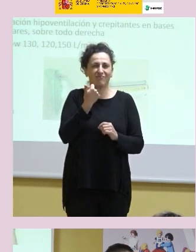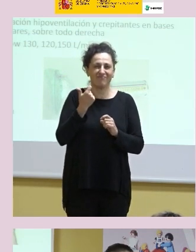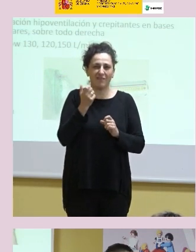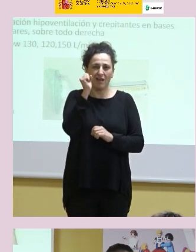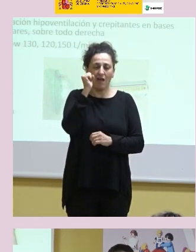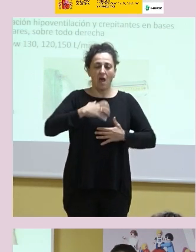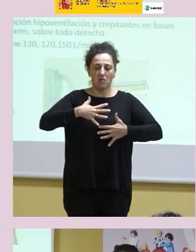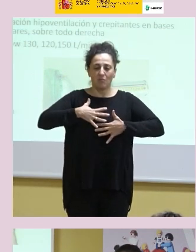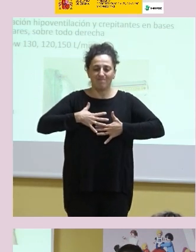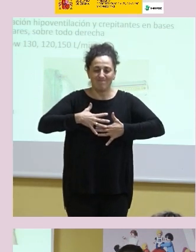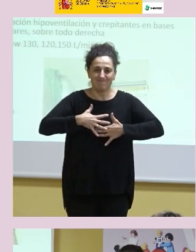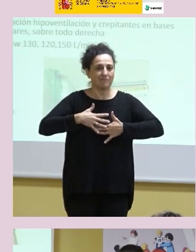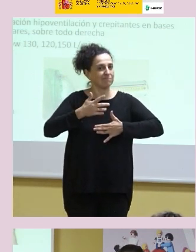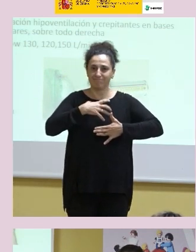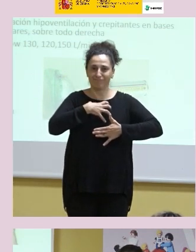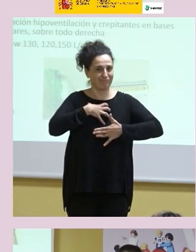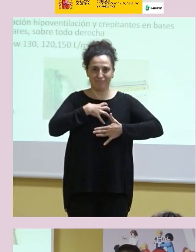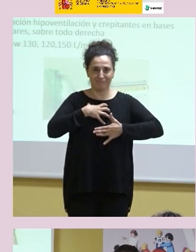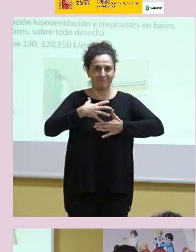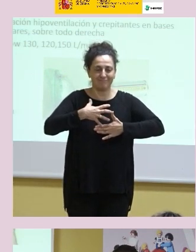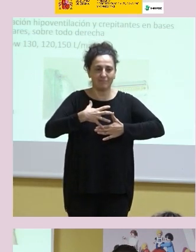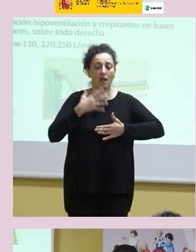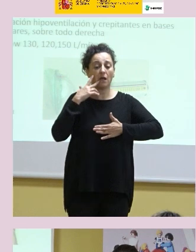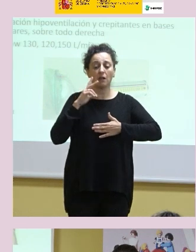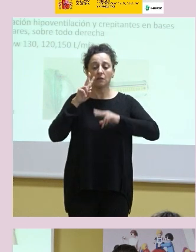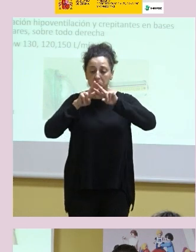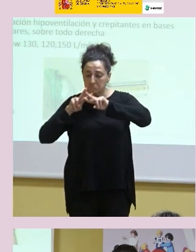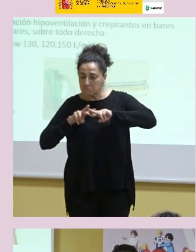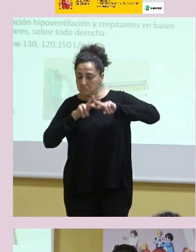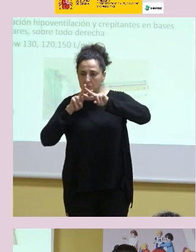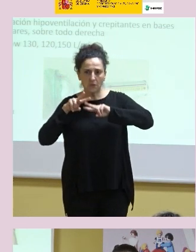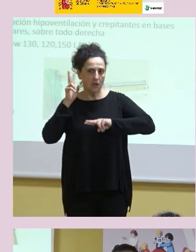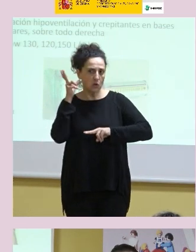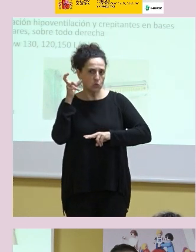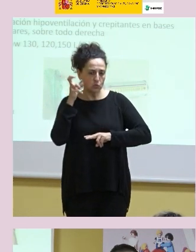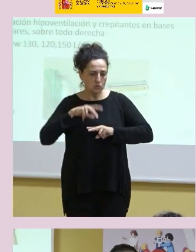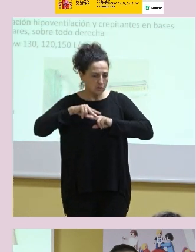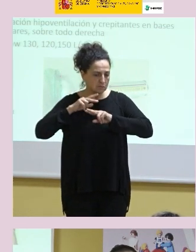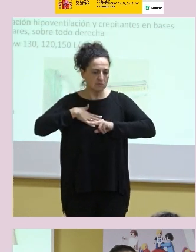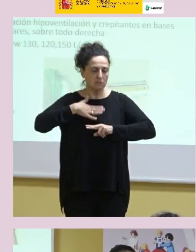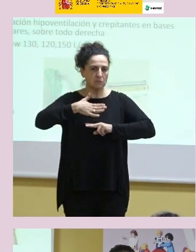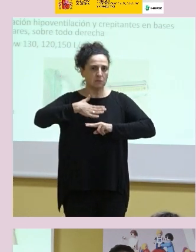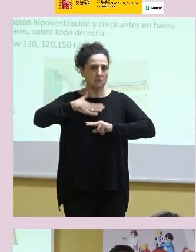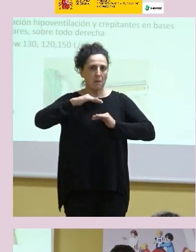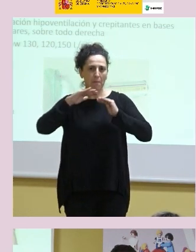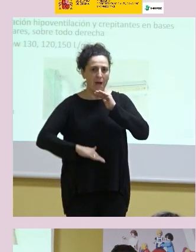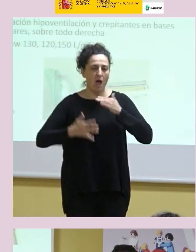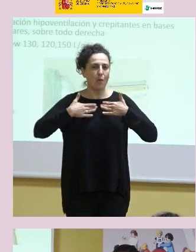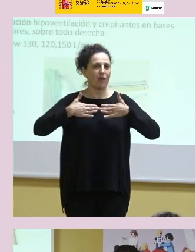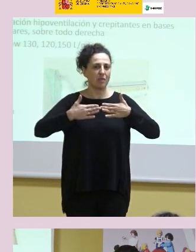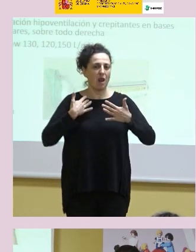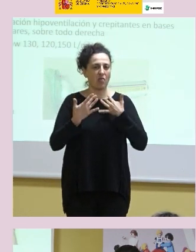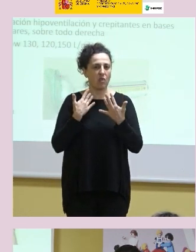desplazamiento de la caja torácica hacia la zona anterior. En la auscultación sí que escuchamos ciertas áreas de hipoventilación y aumento